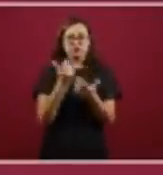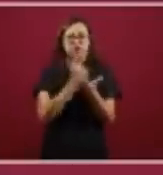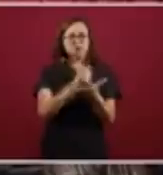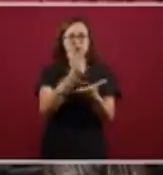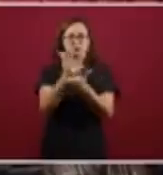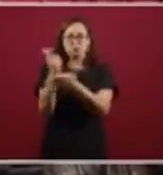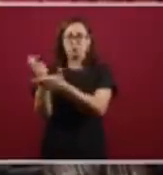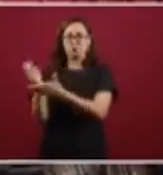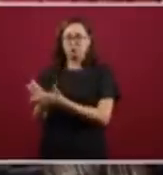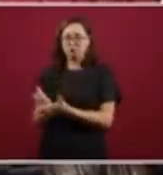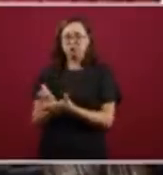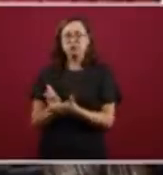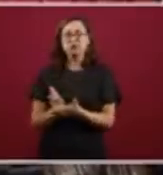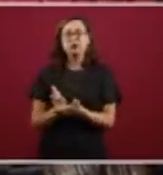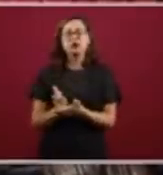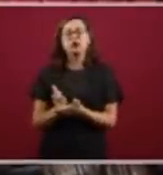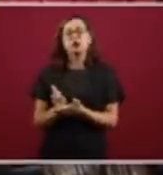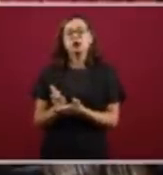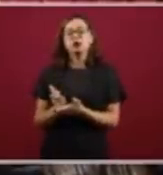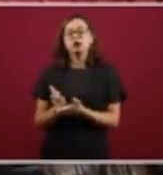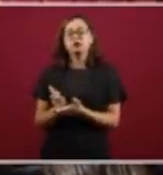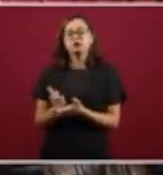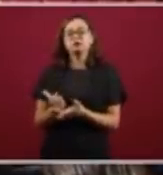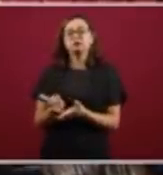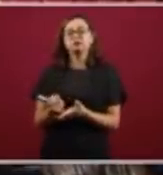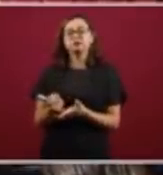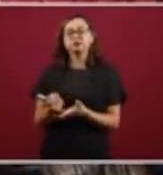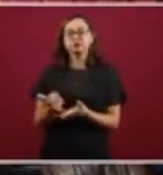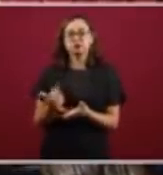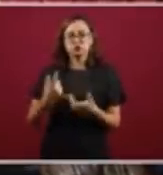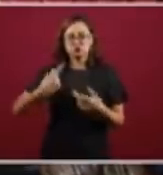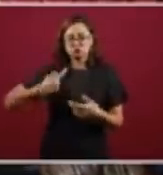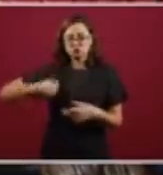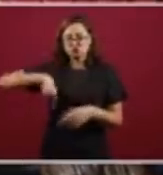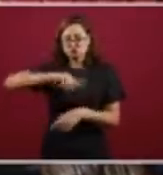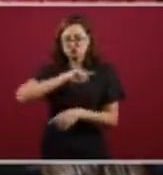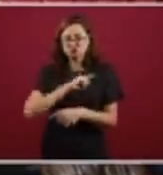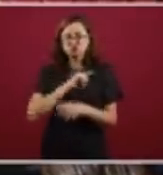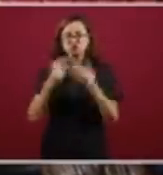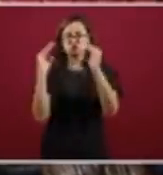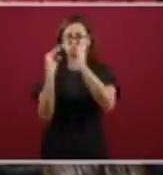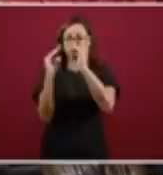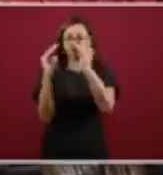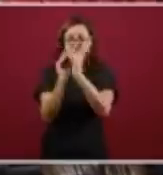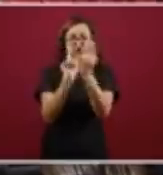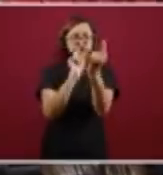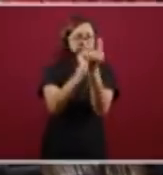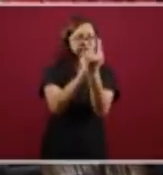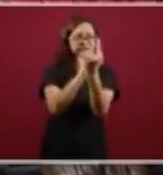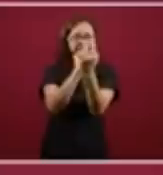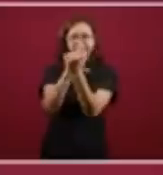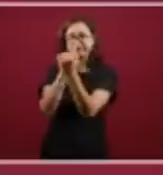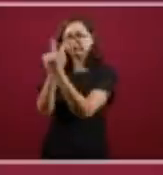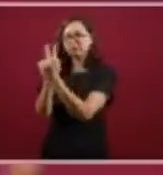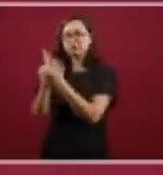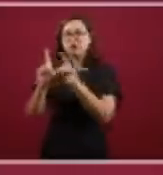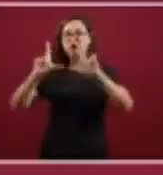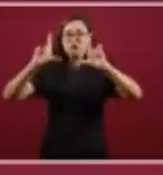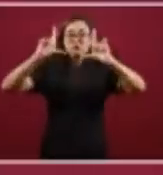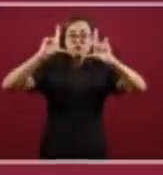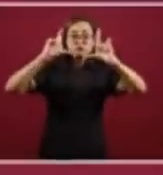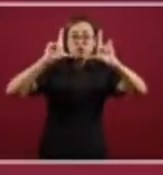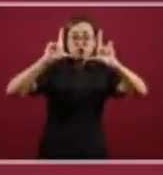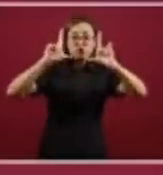censo tiene la virtud de haber ido al domicilio de las personas, tomarles una fotografía, tomar